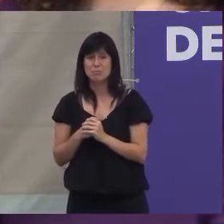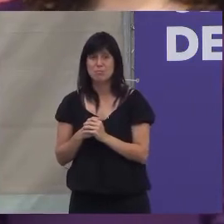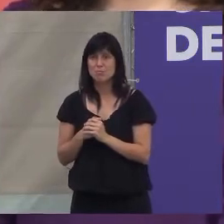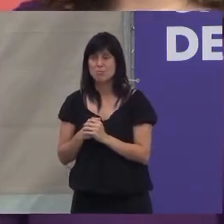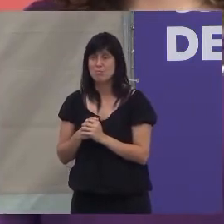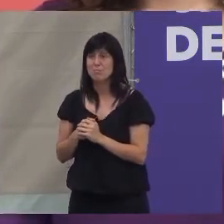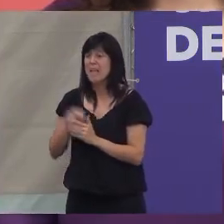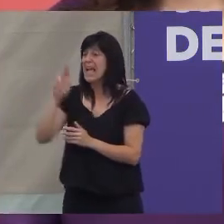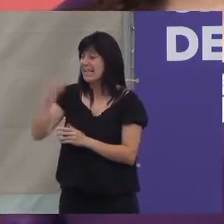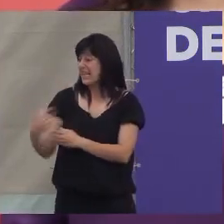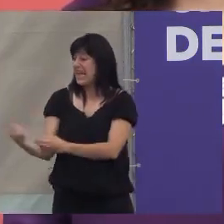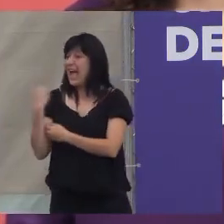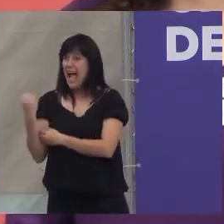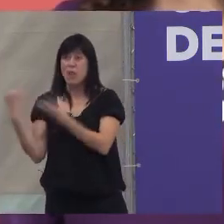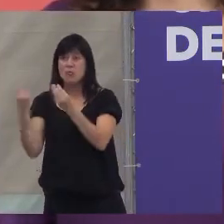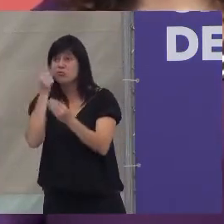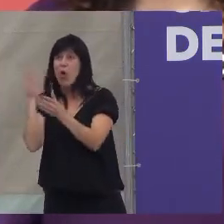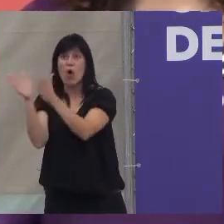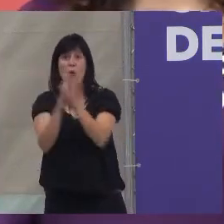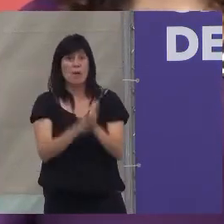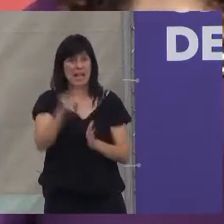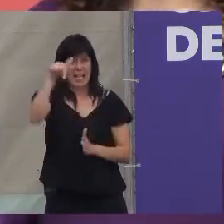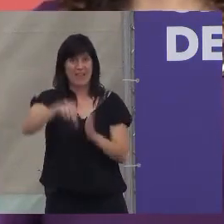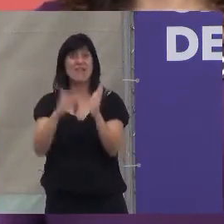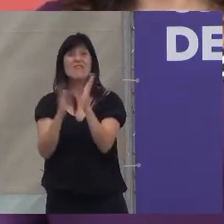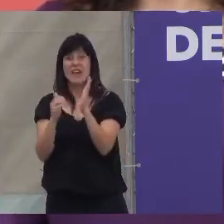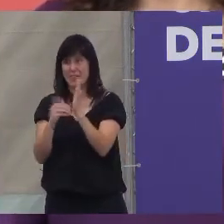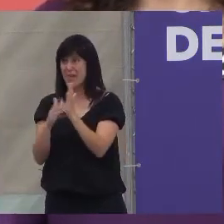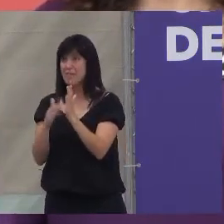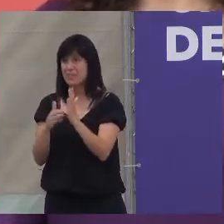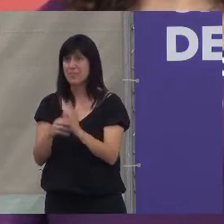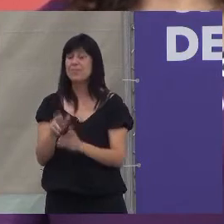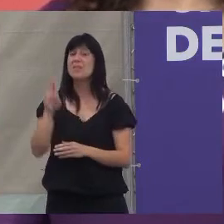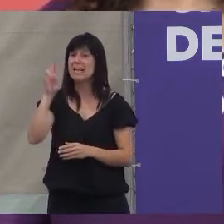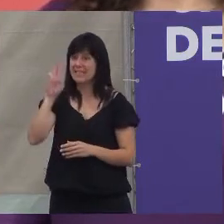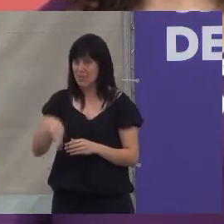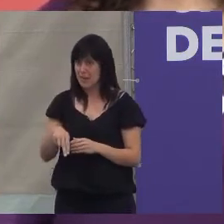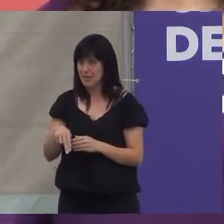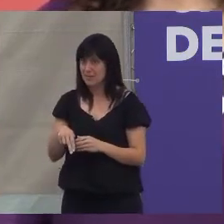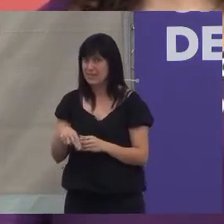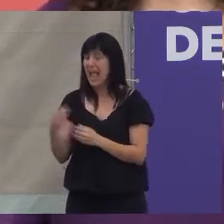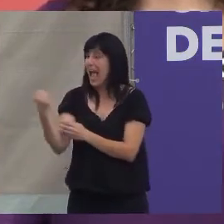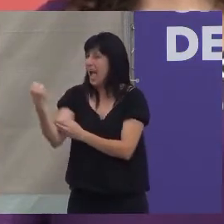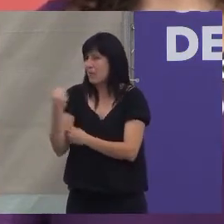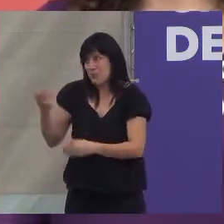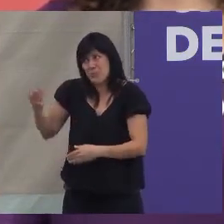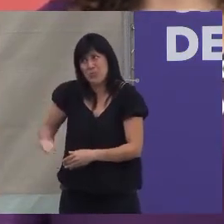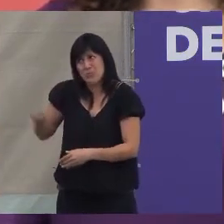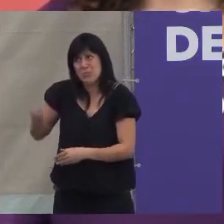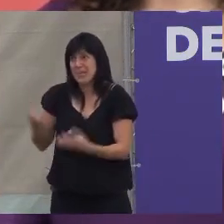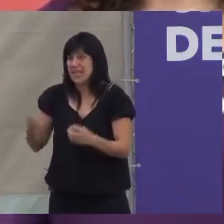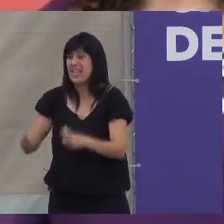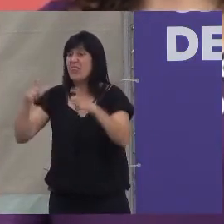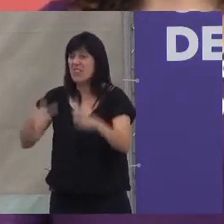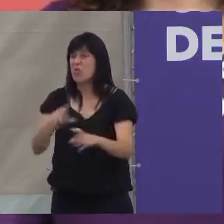Nos han apoyado también muchos compañeros de aquí de Valencia. También nos han apoyado y ha sido un apoyo indispensable, desde luego, el